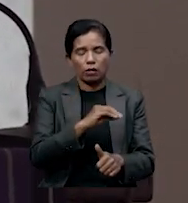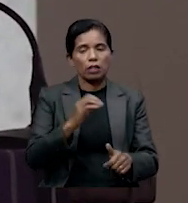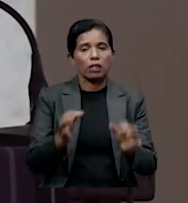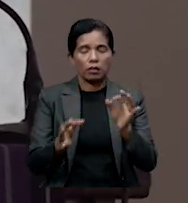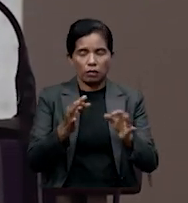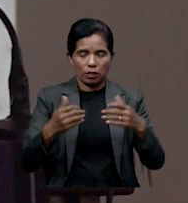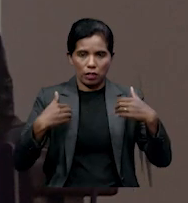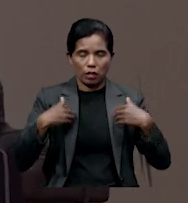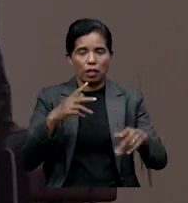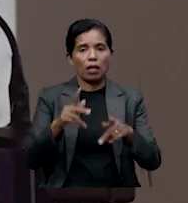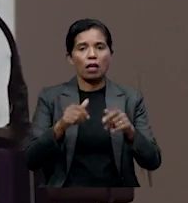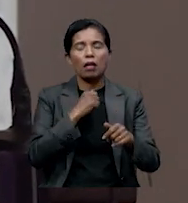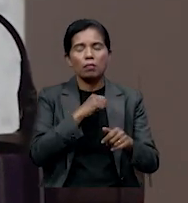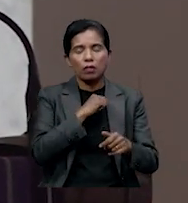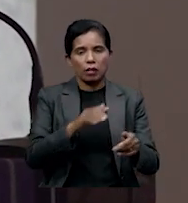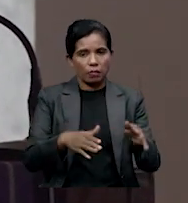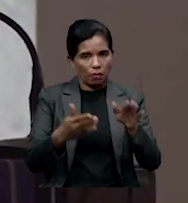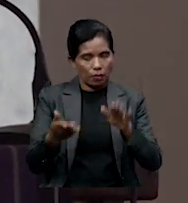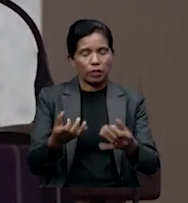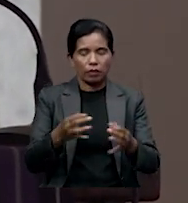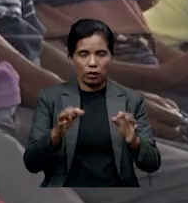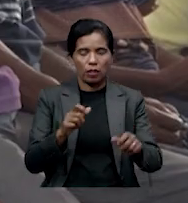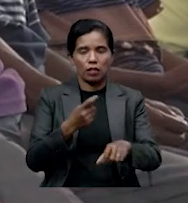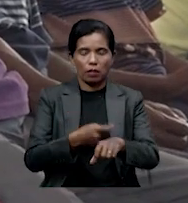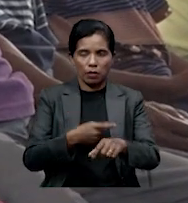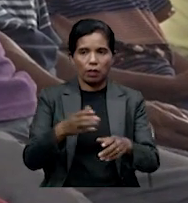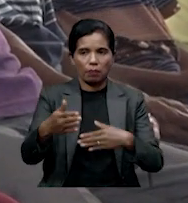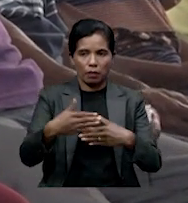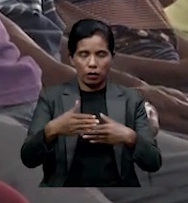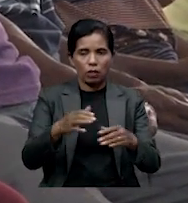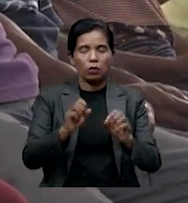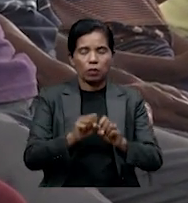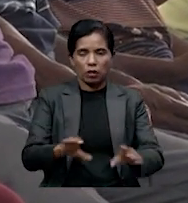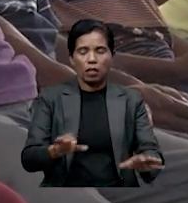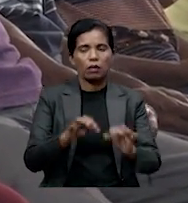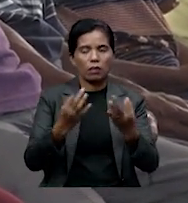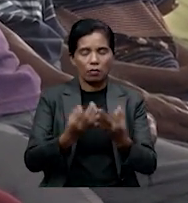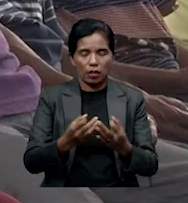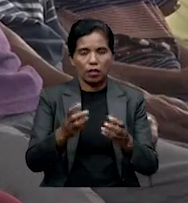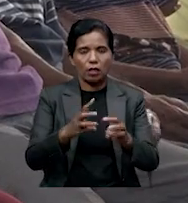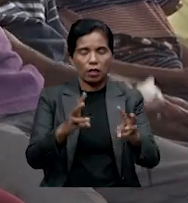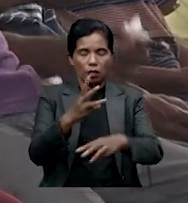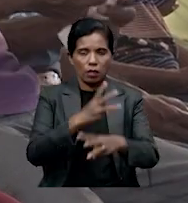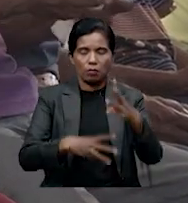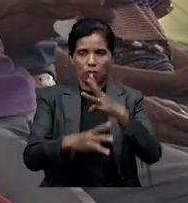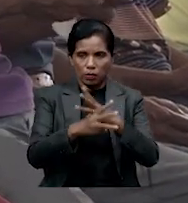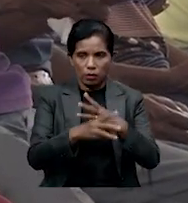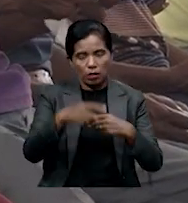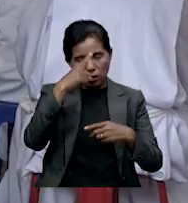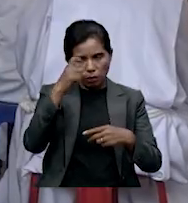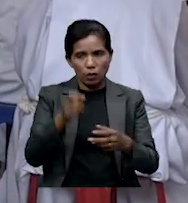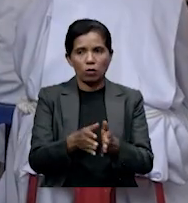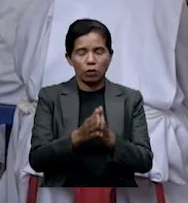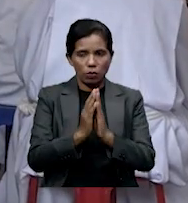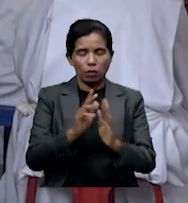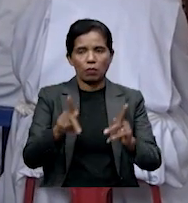presença usi mate bien lao iha tempo nebe badak, hodi husi kela familia iha mundu, liu-liu uma creda, tambane husi ba